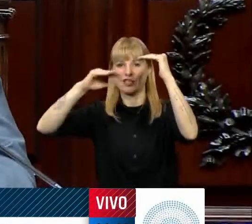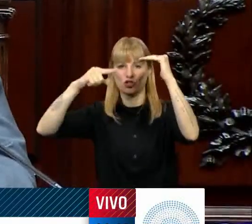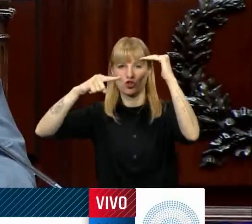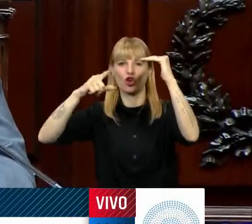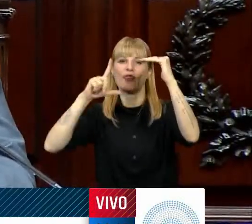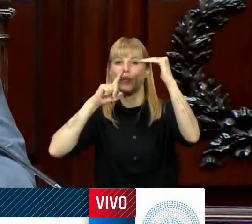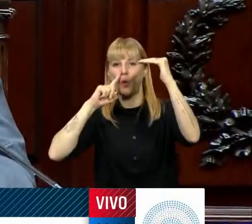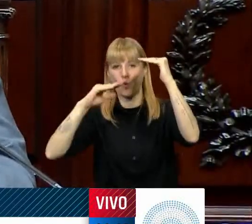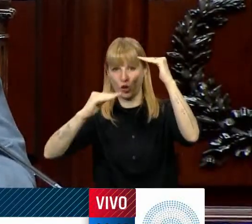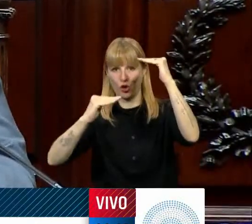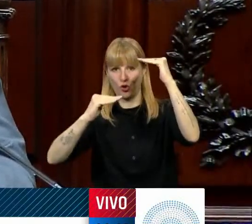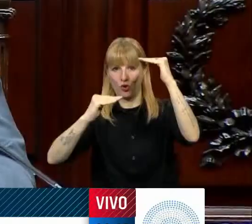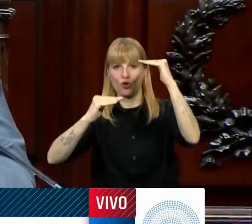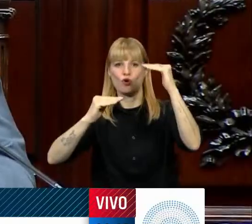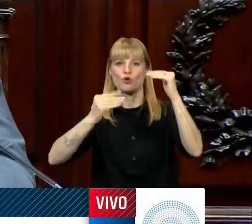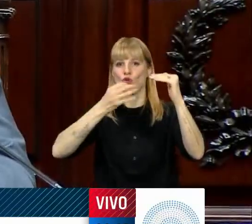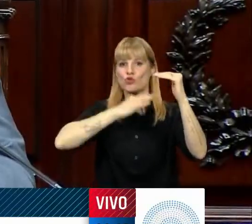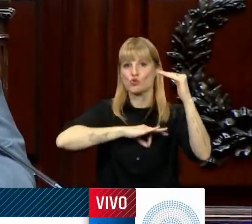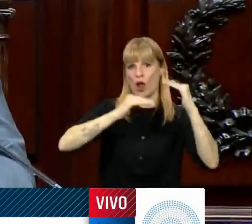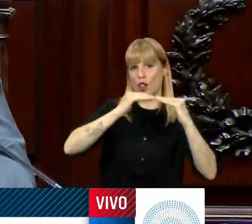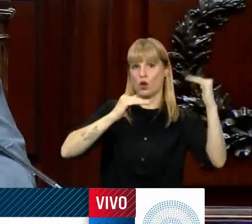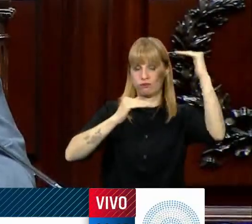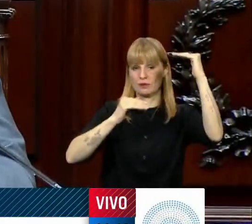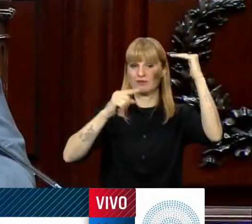del periodo, que fue del